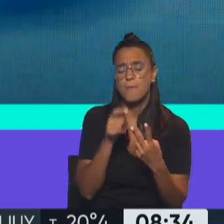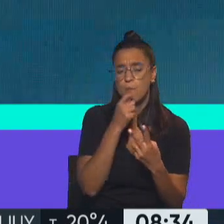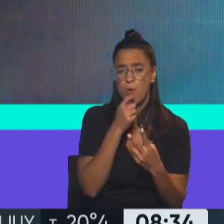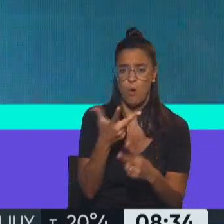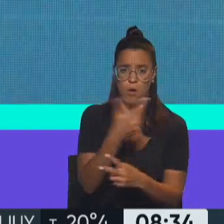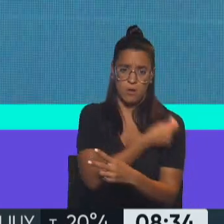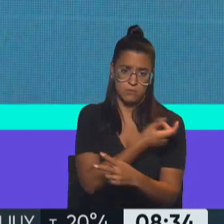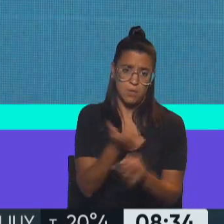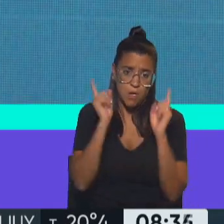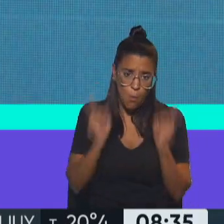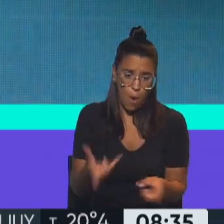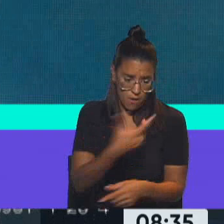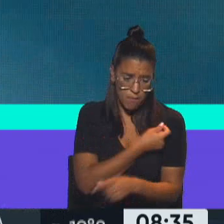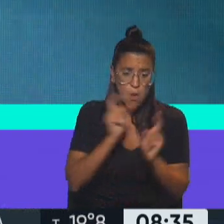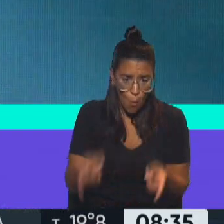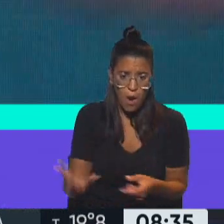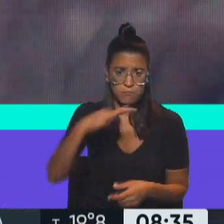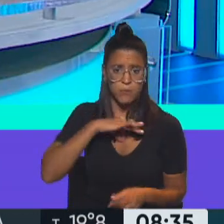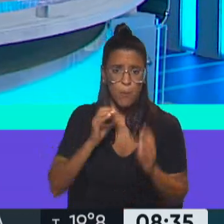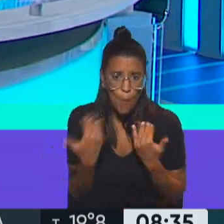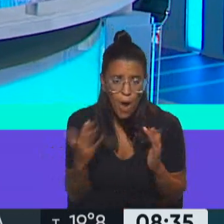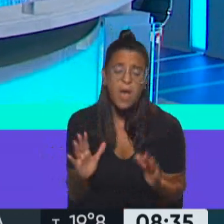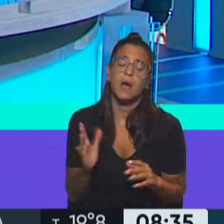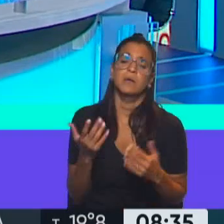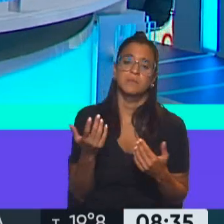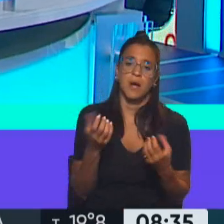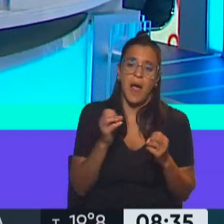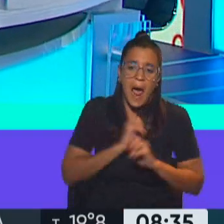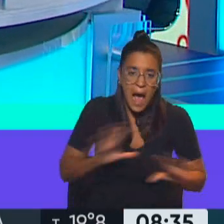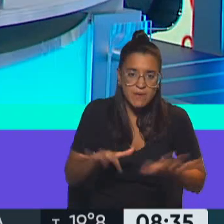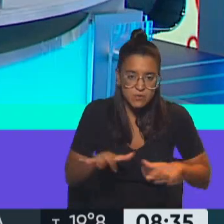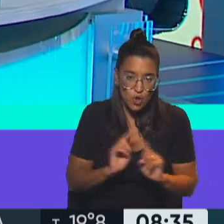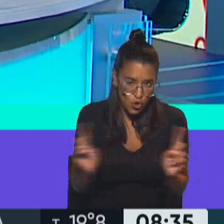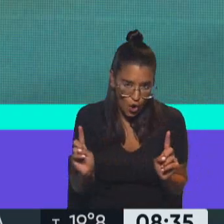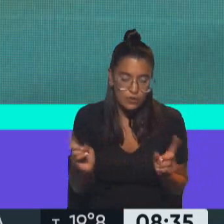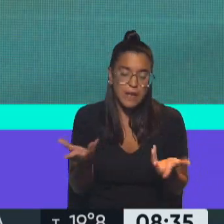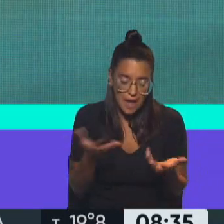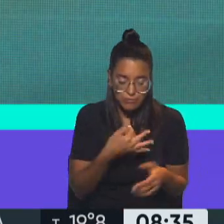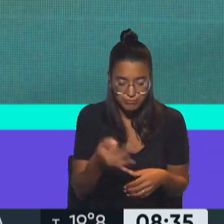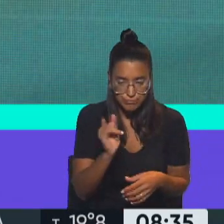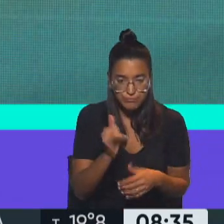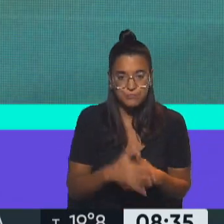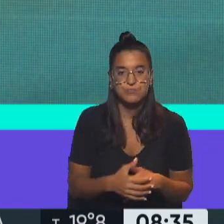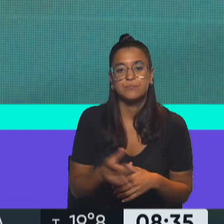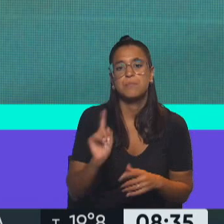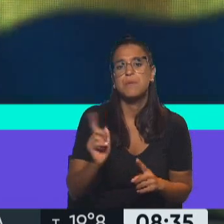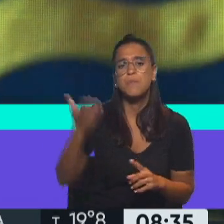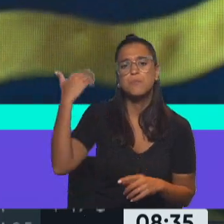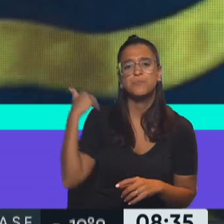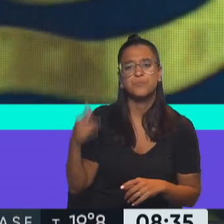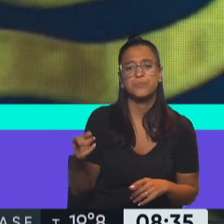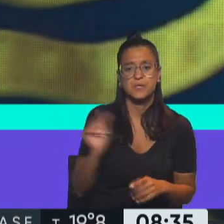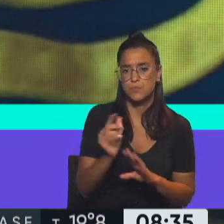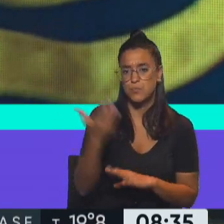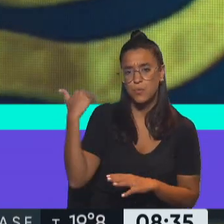no evita que uno se contagie, evita Exactamente. que la situación se agrave. Exactamente. ¿Y qué pasa porque el otro día habíamos estado con usted